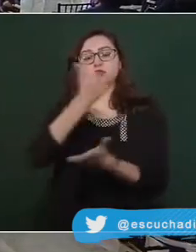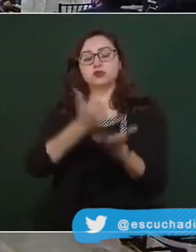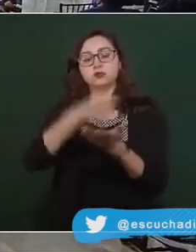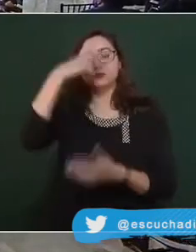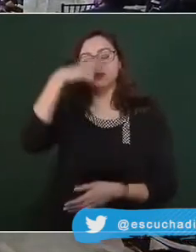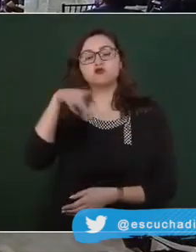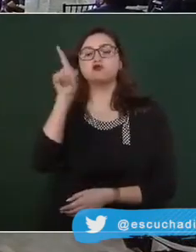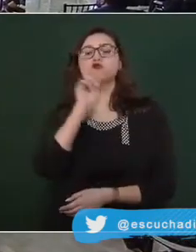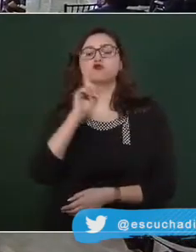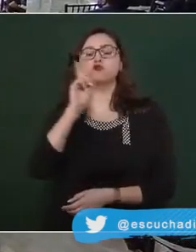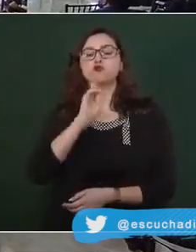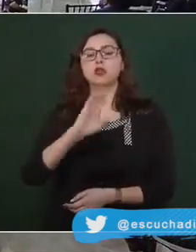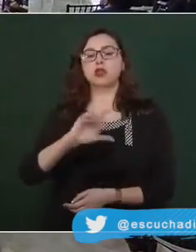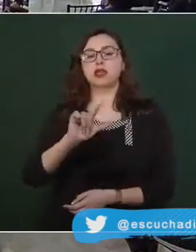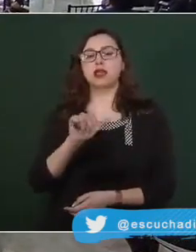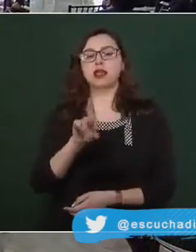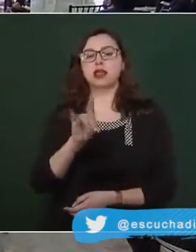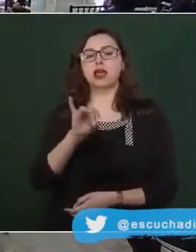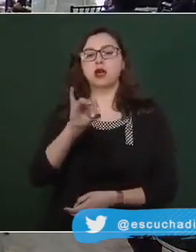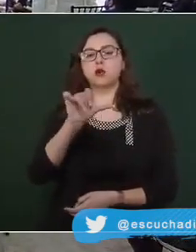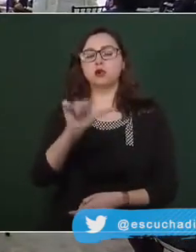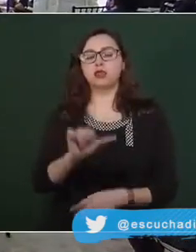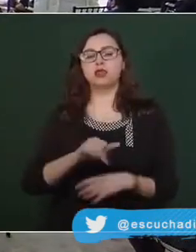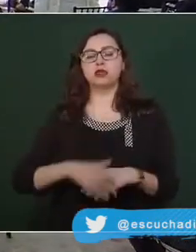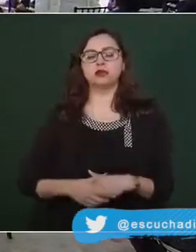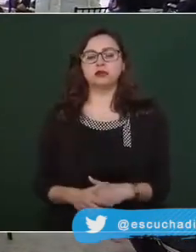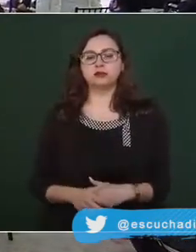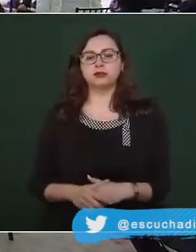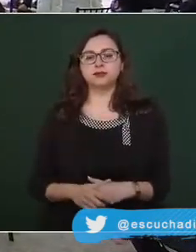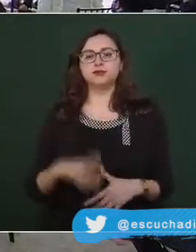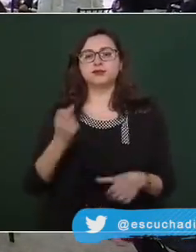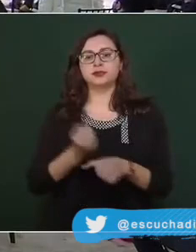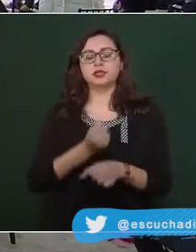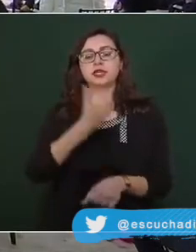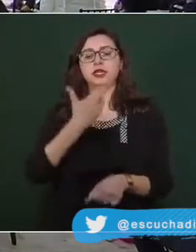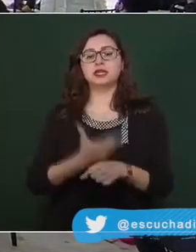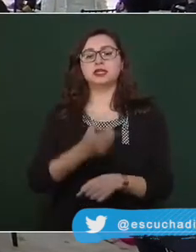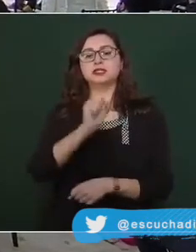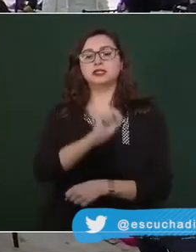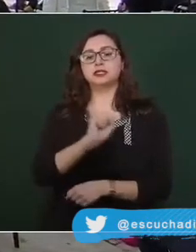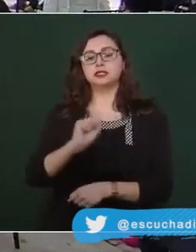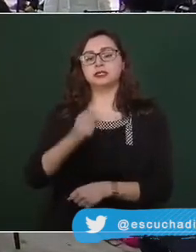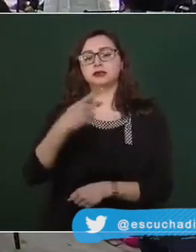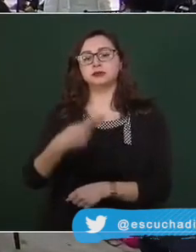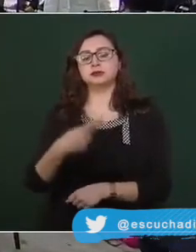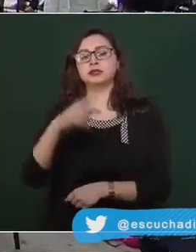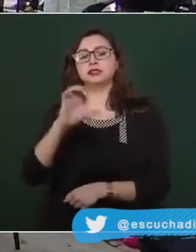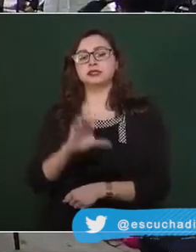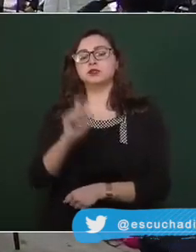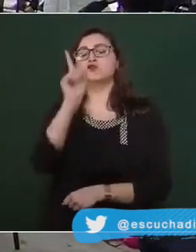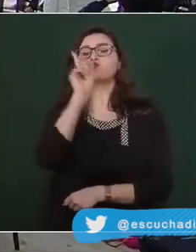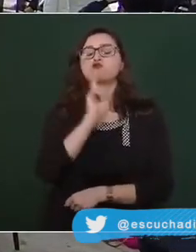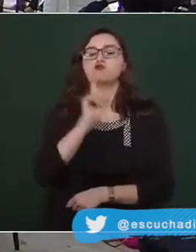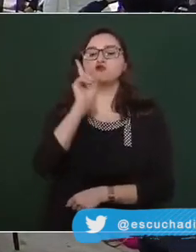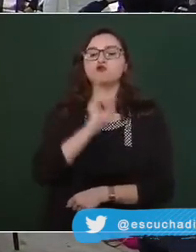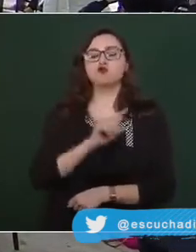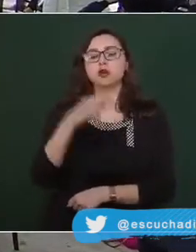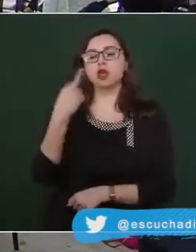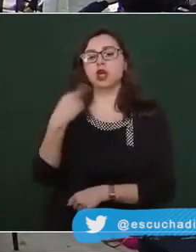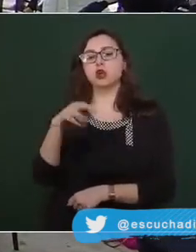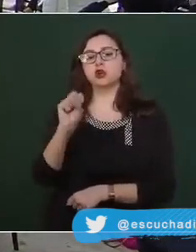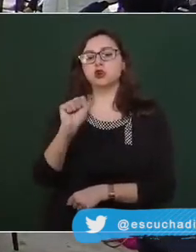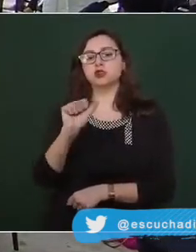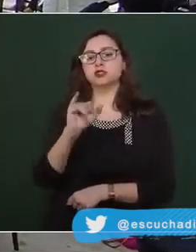A pesar de la resistencia de la oposición y de las empresas que perdieron la oportunidad de saquear a México, la construcción del